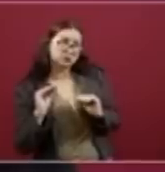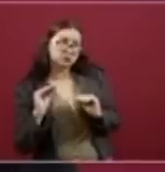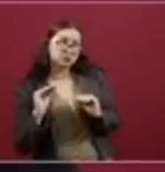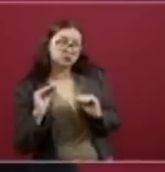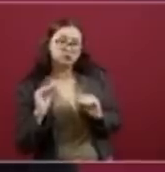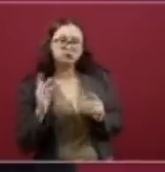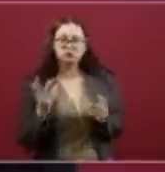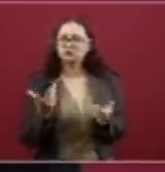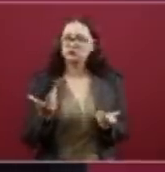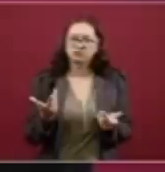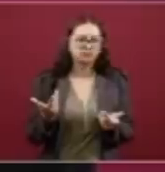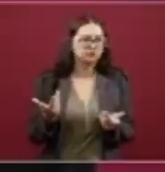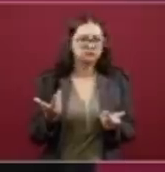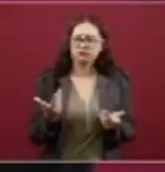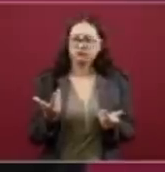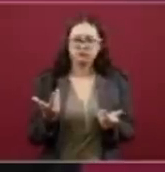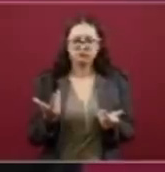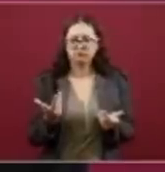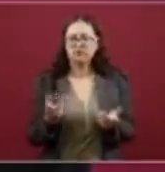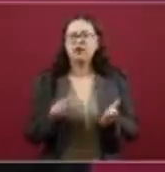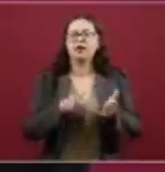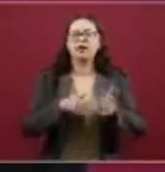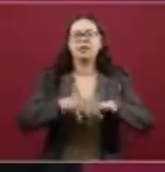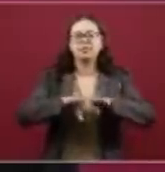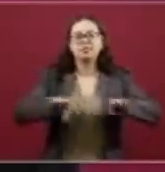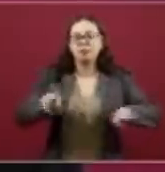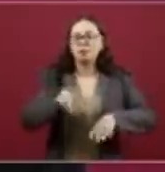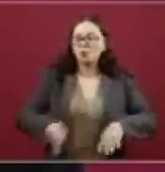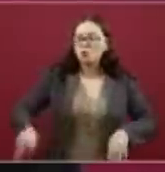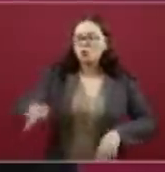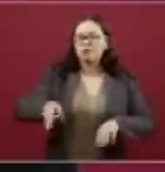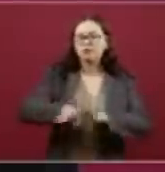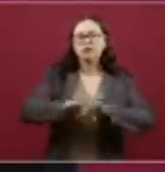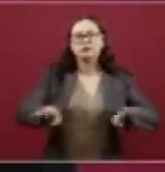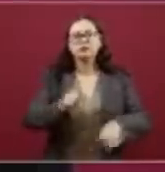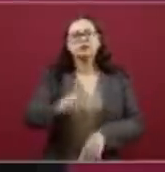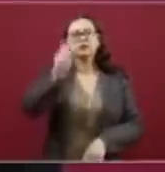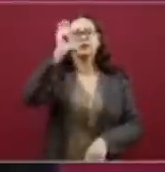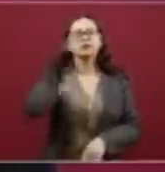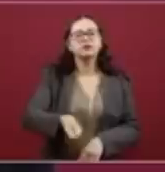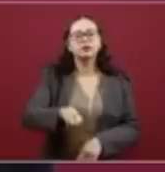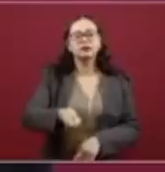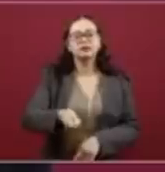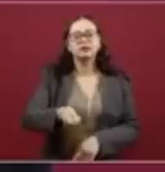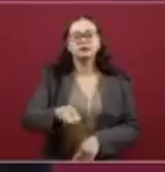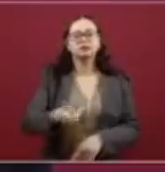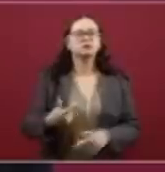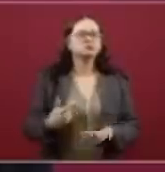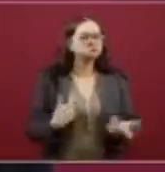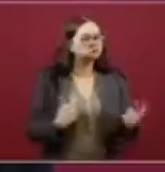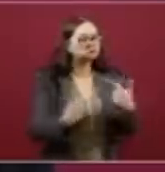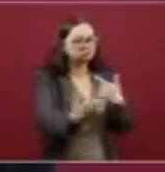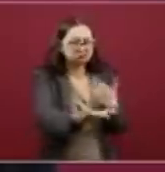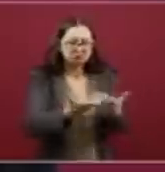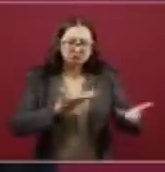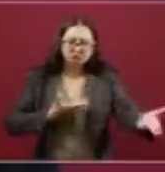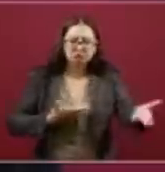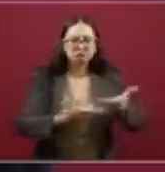La democracia es mensajes de ida y vuelta,